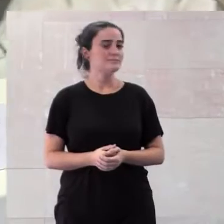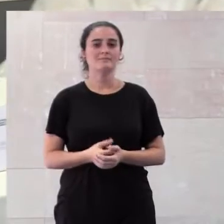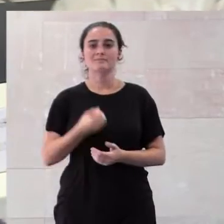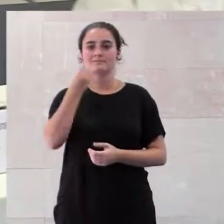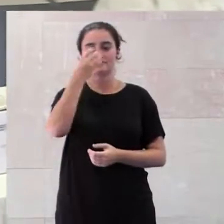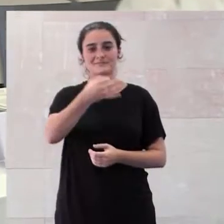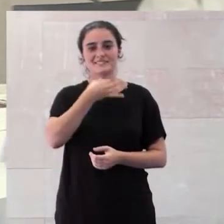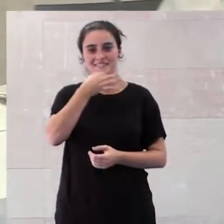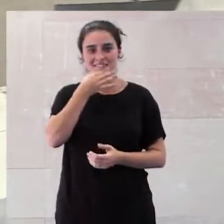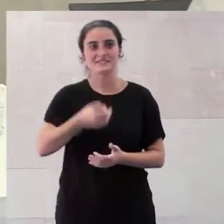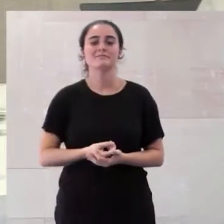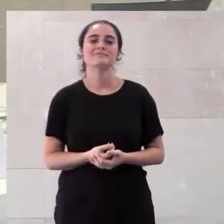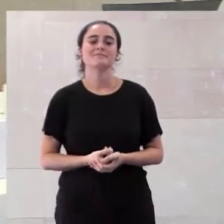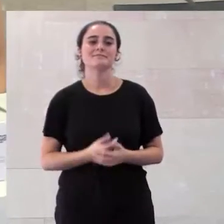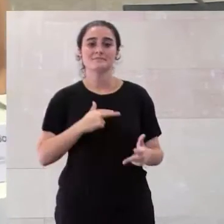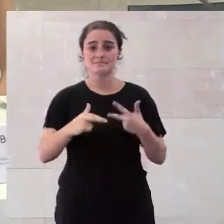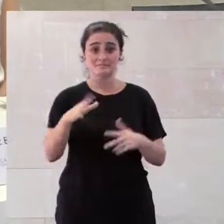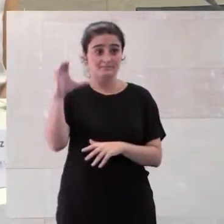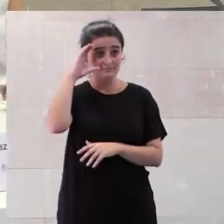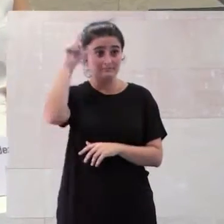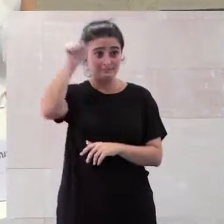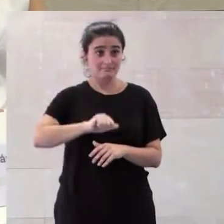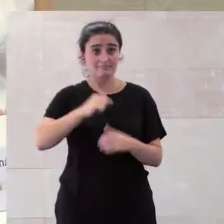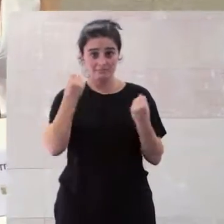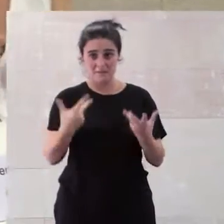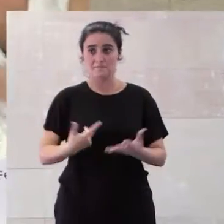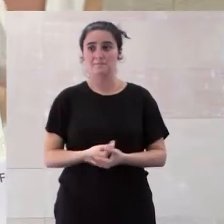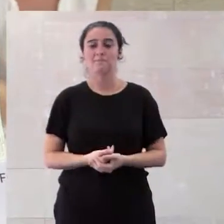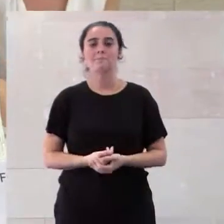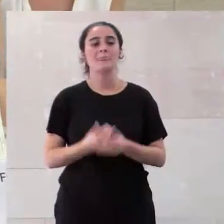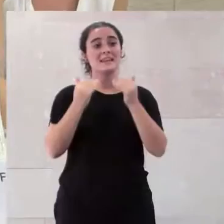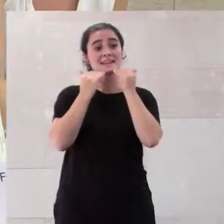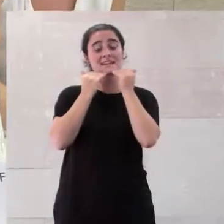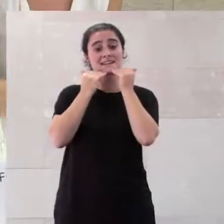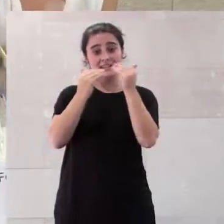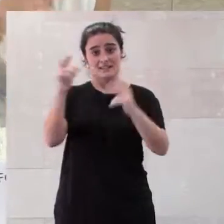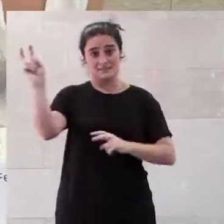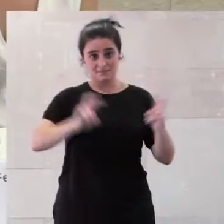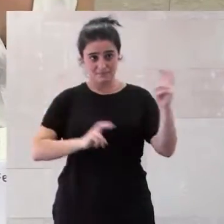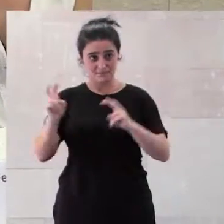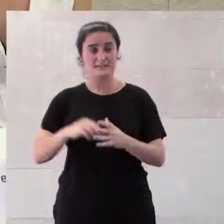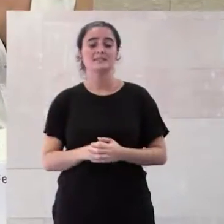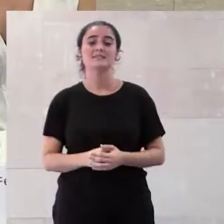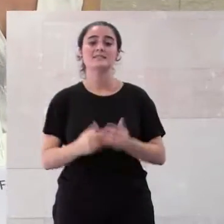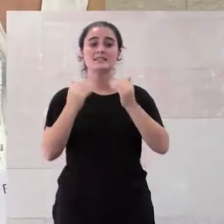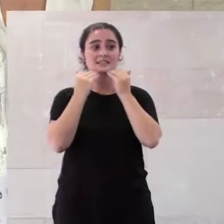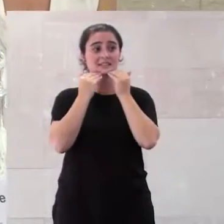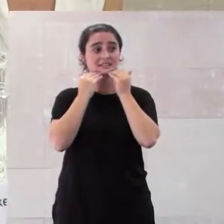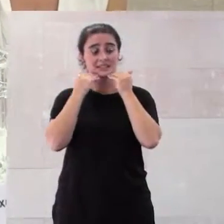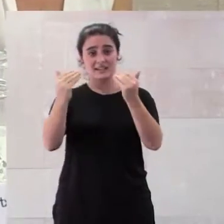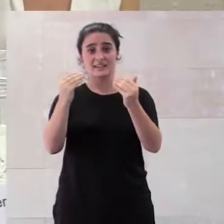Kaixo, arratsaldeon, entzuten da. Mila esker etortzeagatik, mila esker